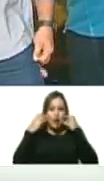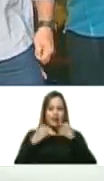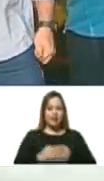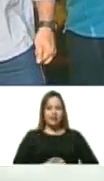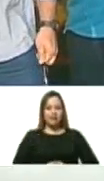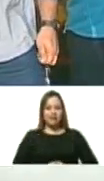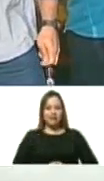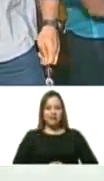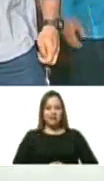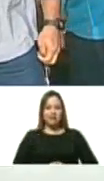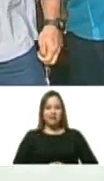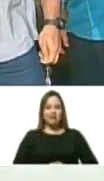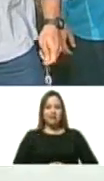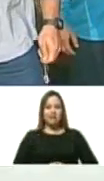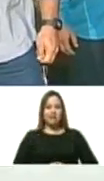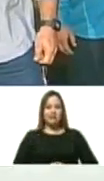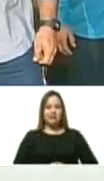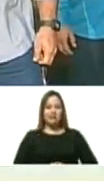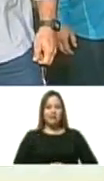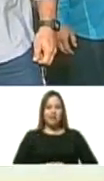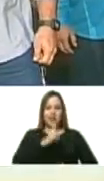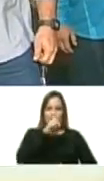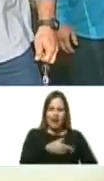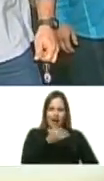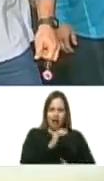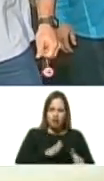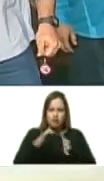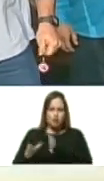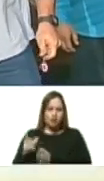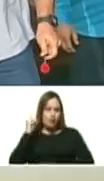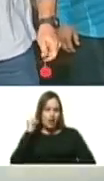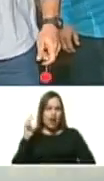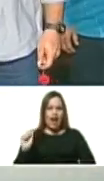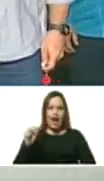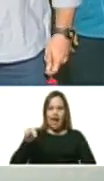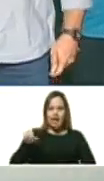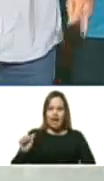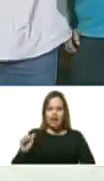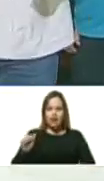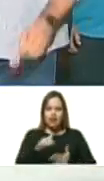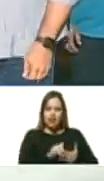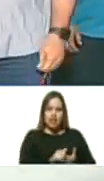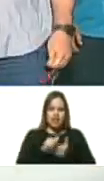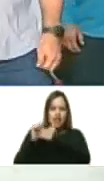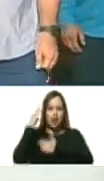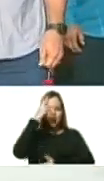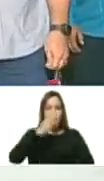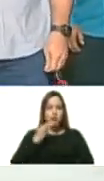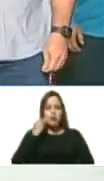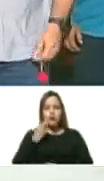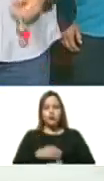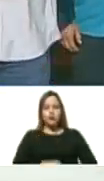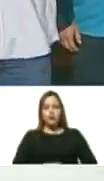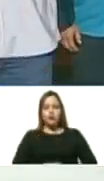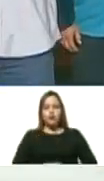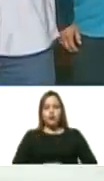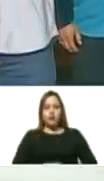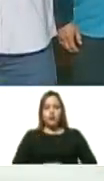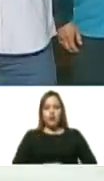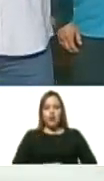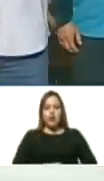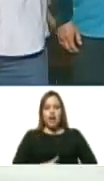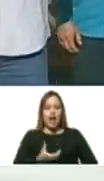Barbas. Está también Ana Fuentes, nuestra lideresa de la juventud, alcaldesa